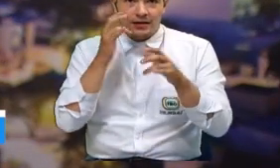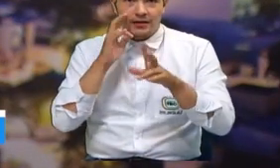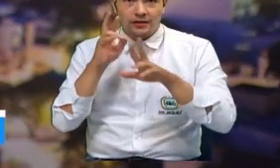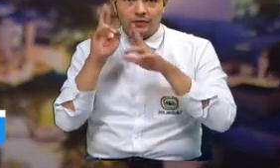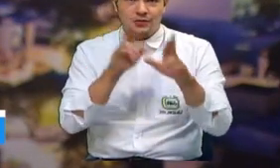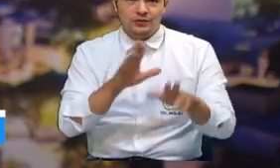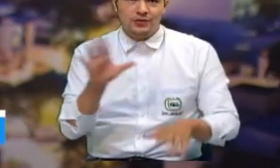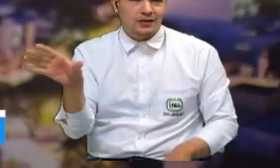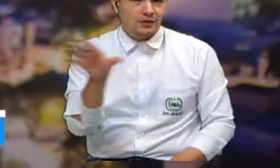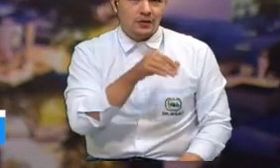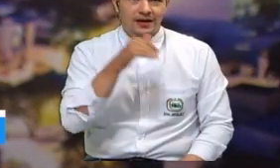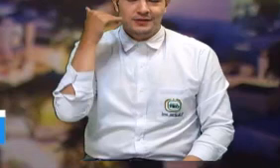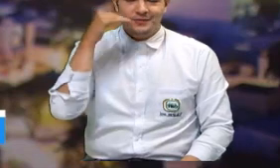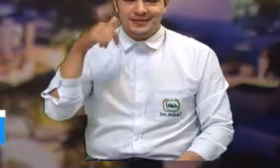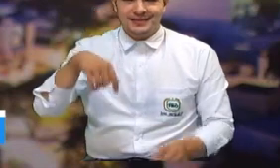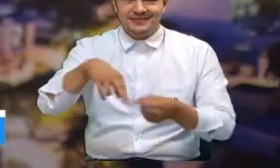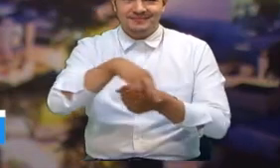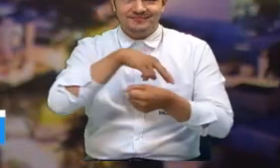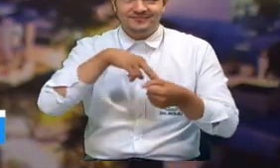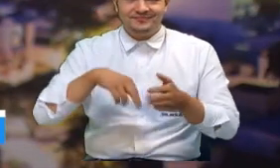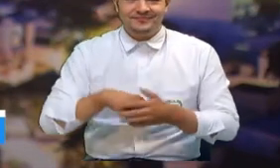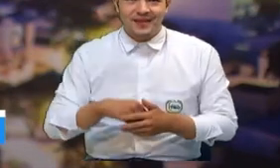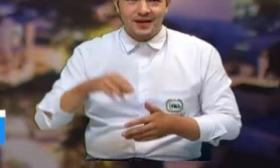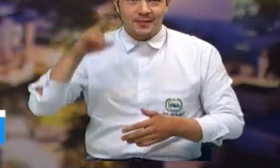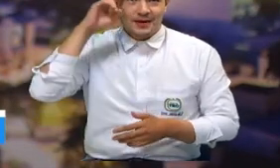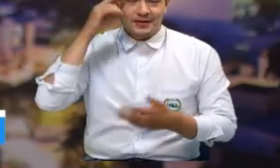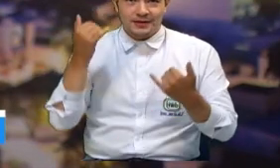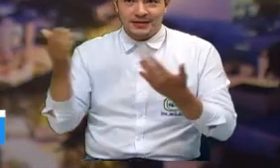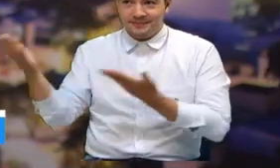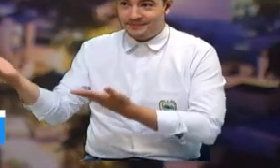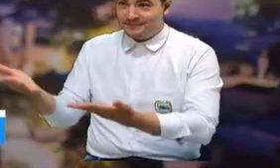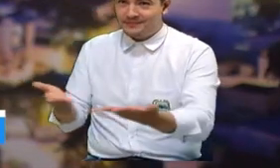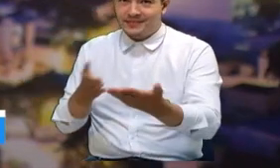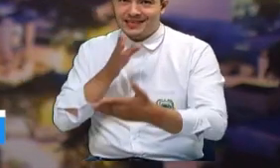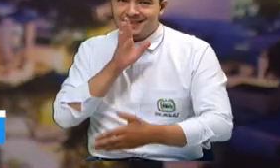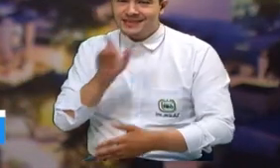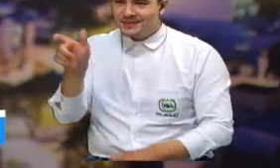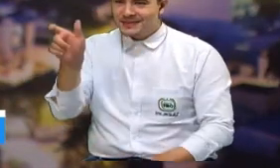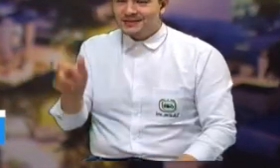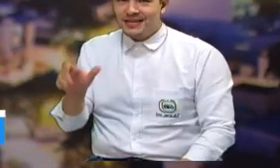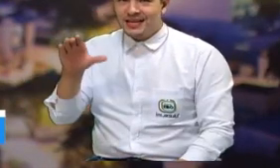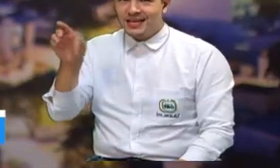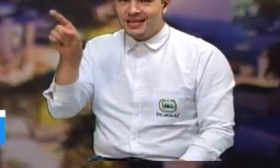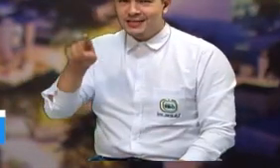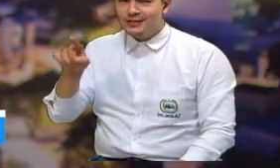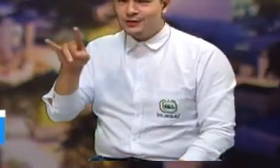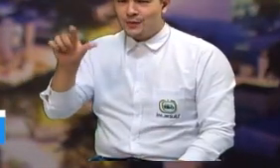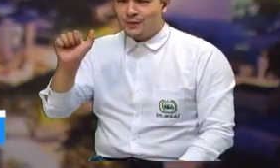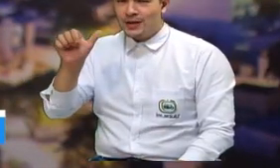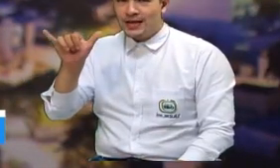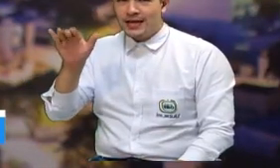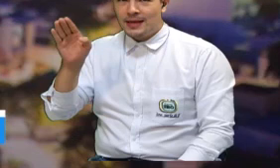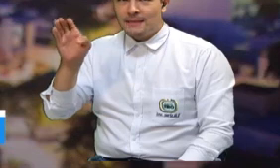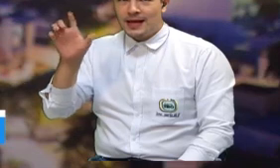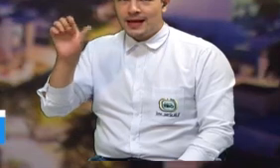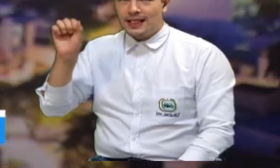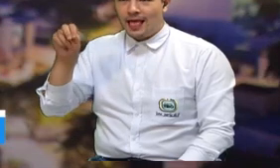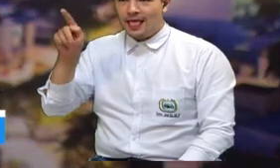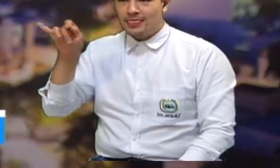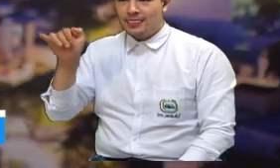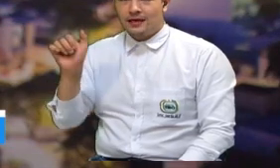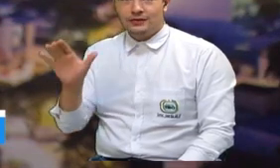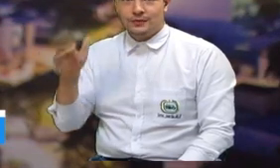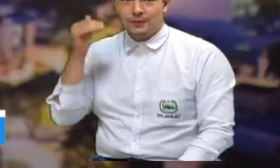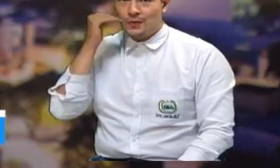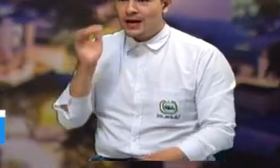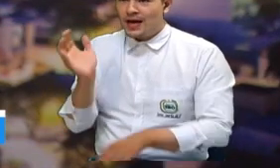conmemoramos a las mujeres de nuestra región. Por eso, le voy a dar la bienvenida a Zulay Velandia, artista y psicóloga, que de hecho es